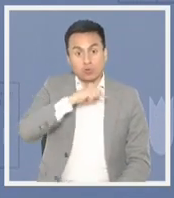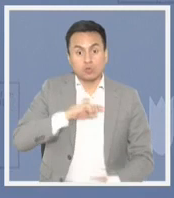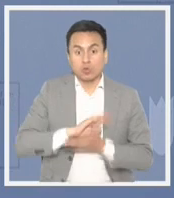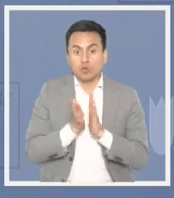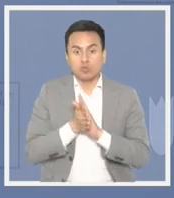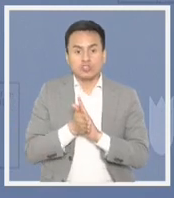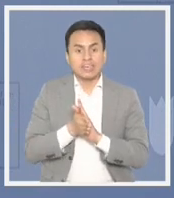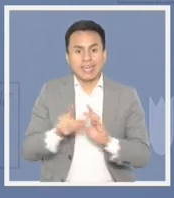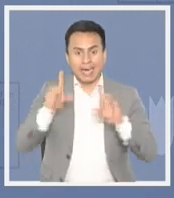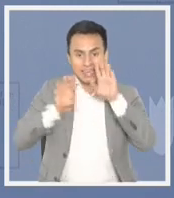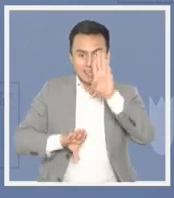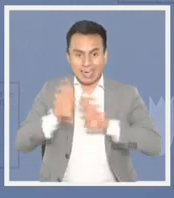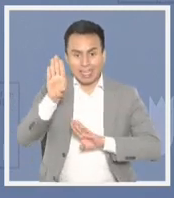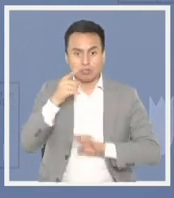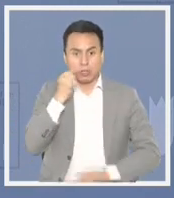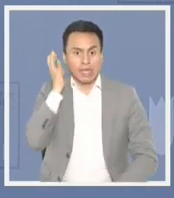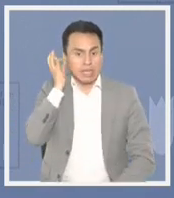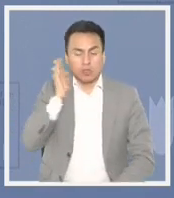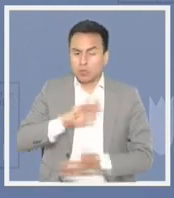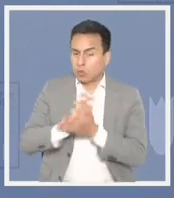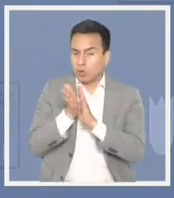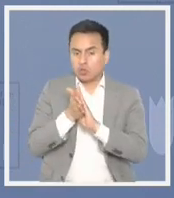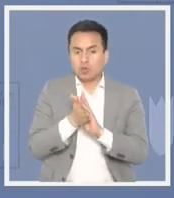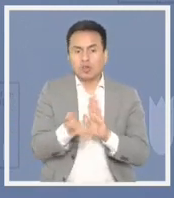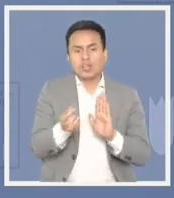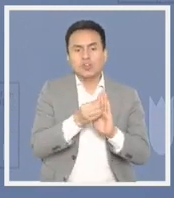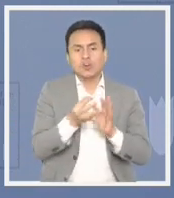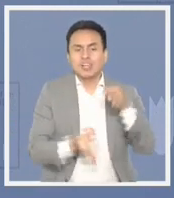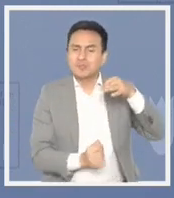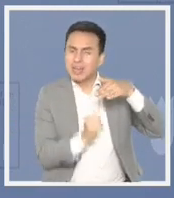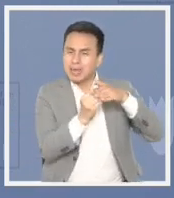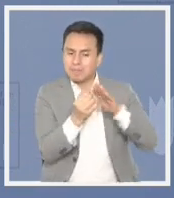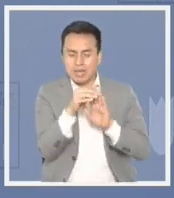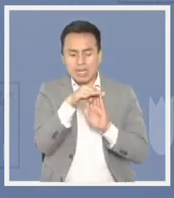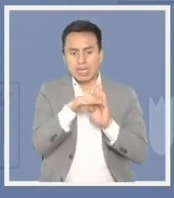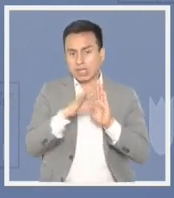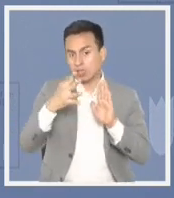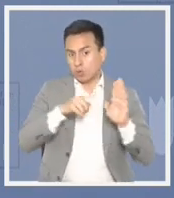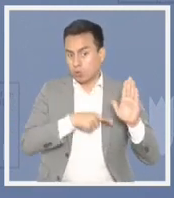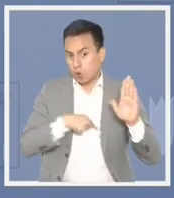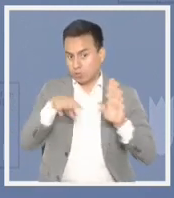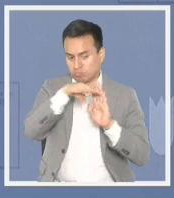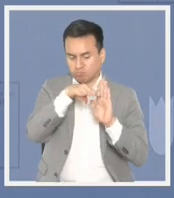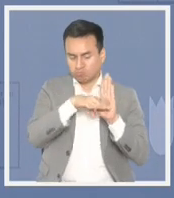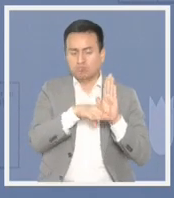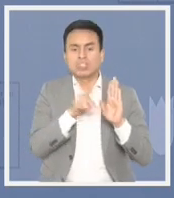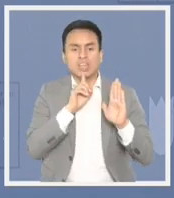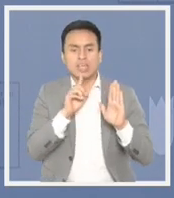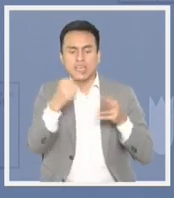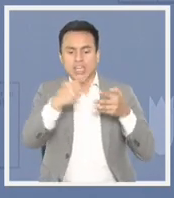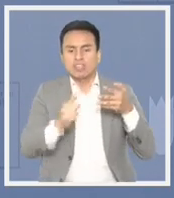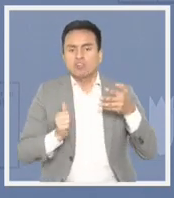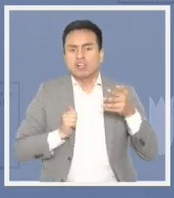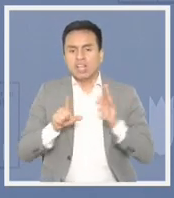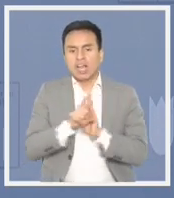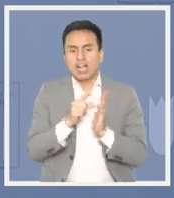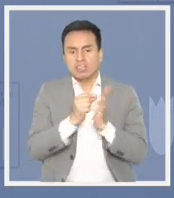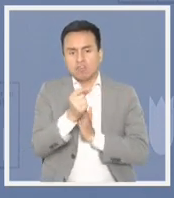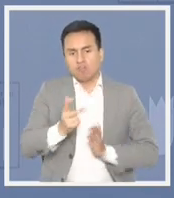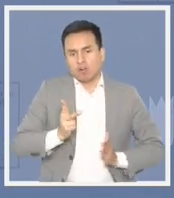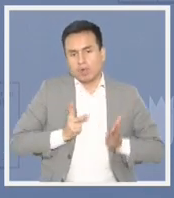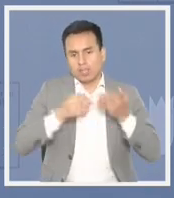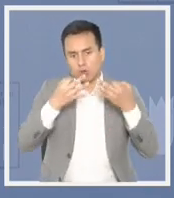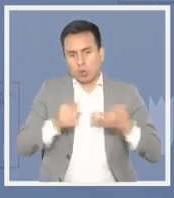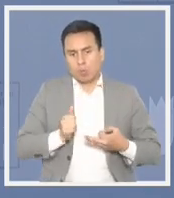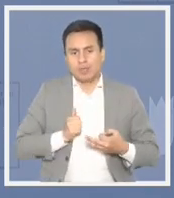todos los candidatos y candidatas que son incluidas por la Corte Suprema en las quinas cumplen no solo con los requisitos legales formales, sino